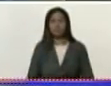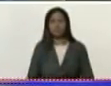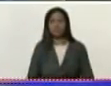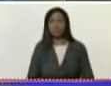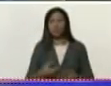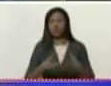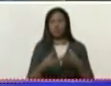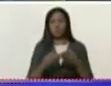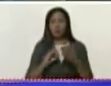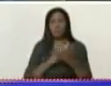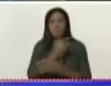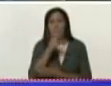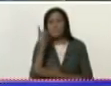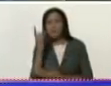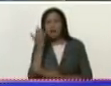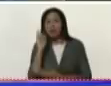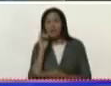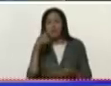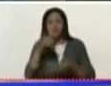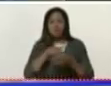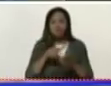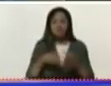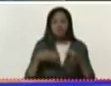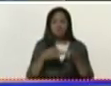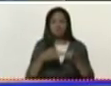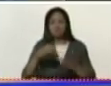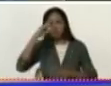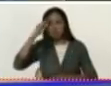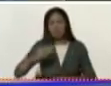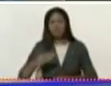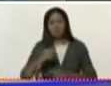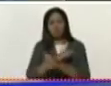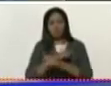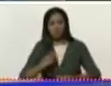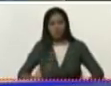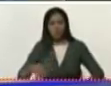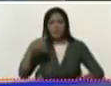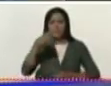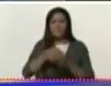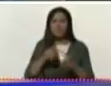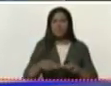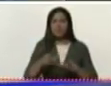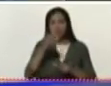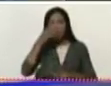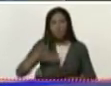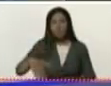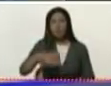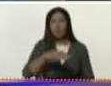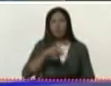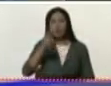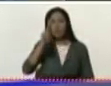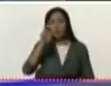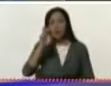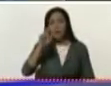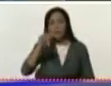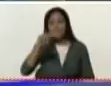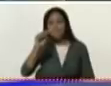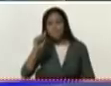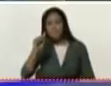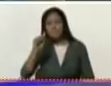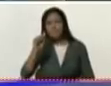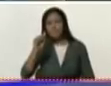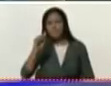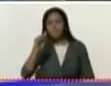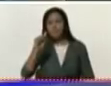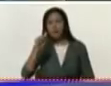batallón de selva del ejército bolivariano en la población de Luepa, en el sur